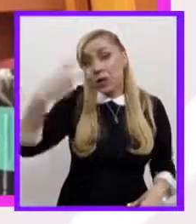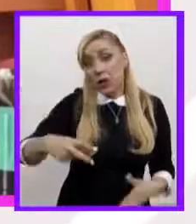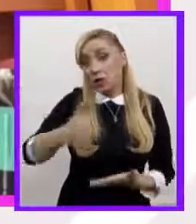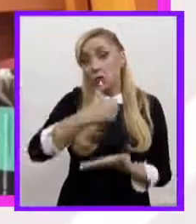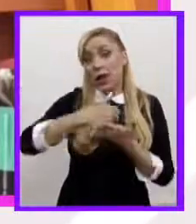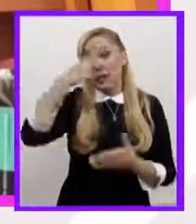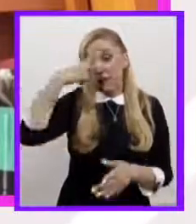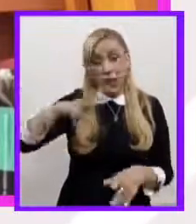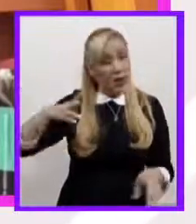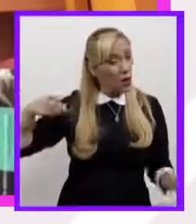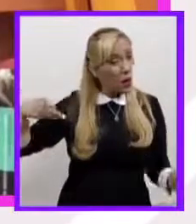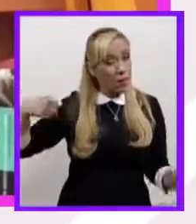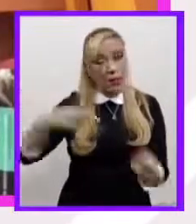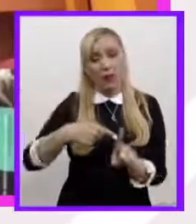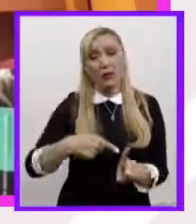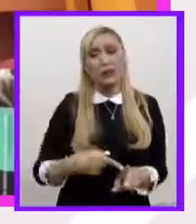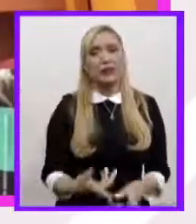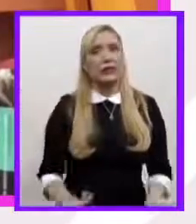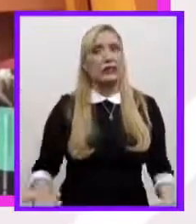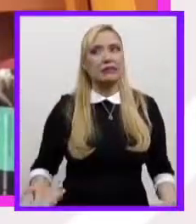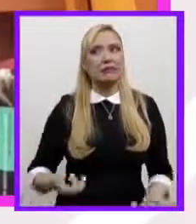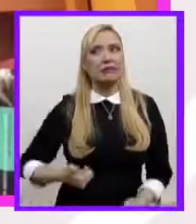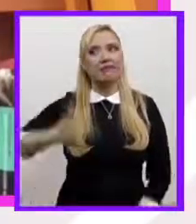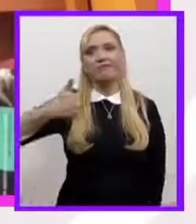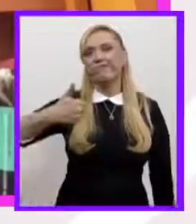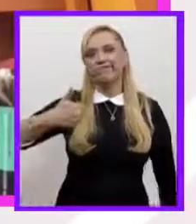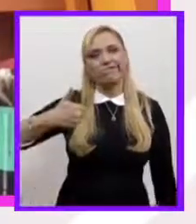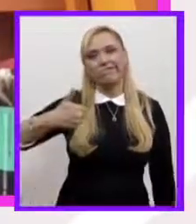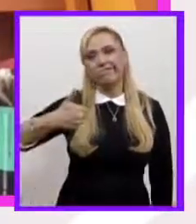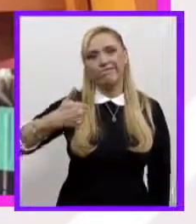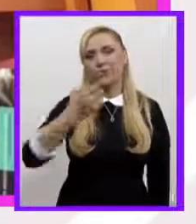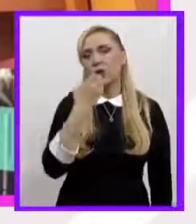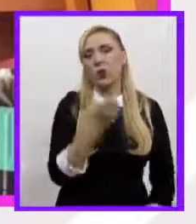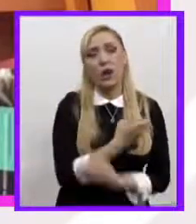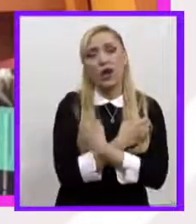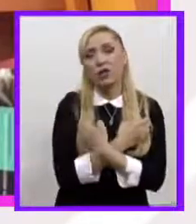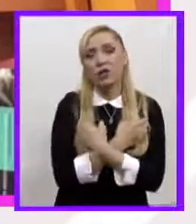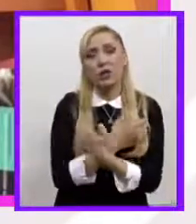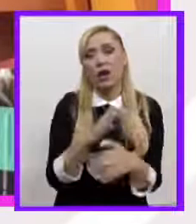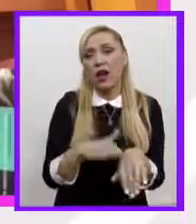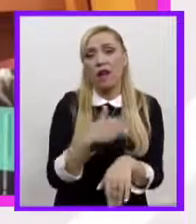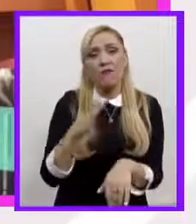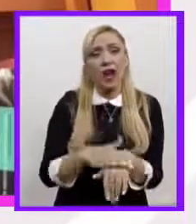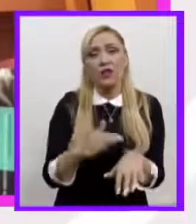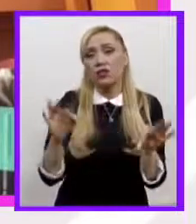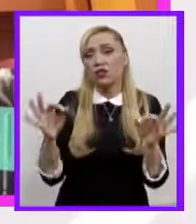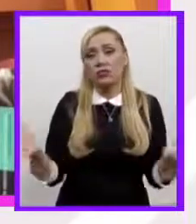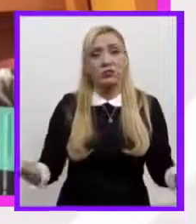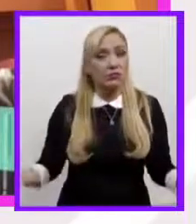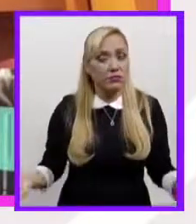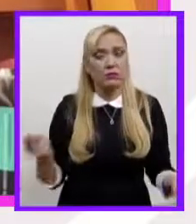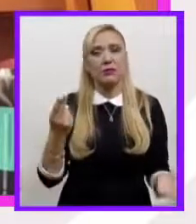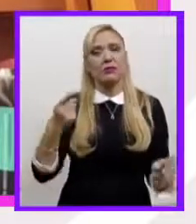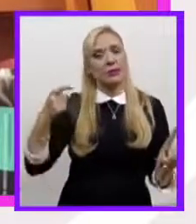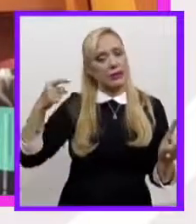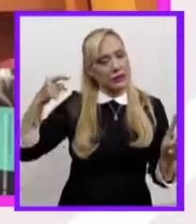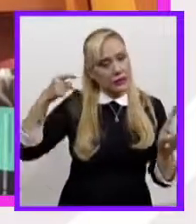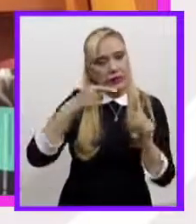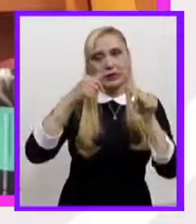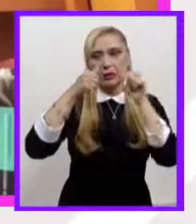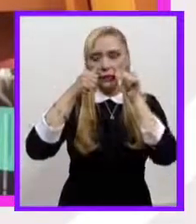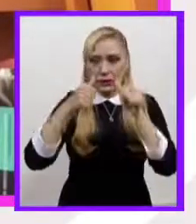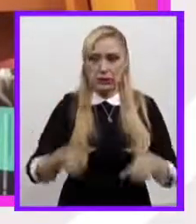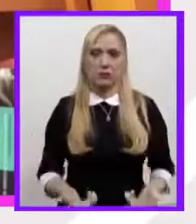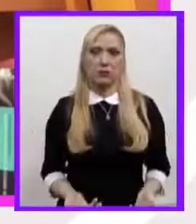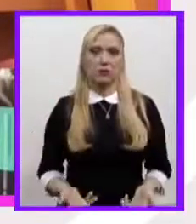Ciudad de México no tenía muy buena calificación era en el tema educativo. Entonces, justo ahí es donde hay que poner el acento, ¿no? Porque en